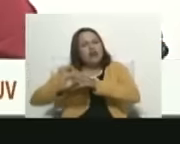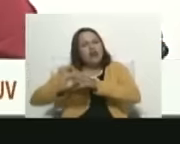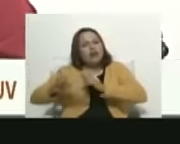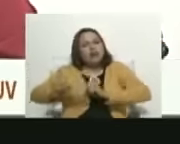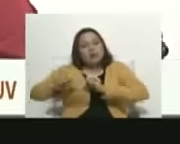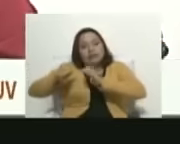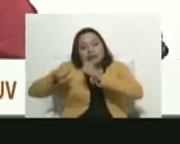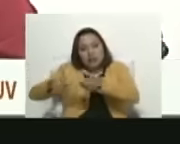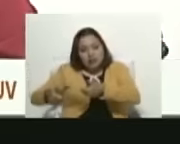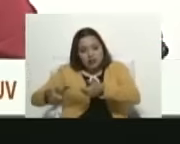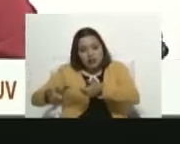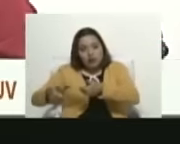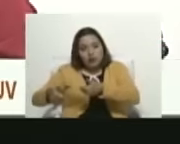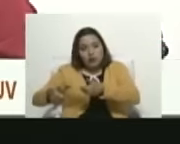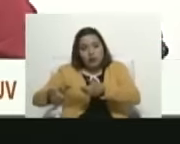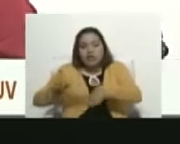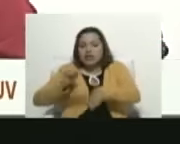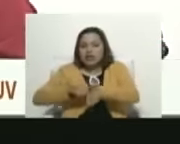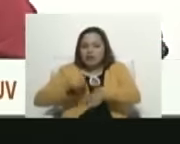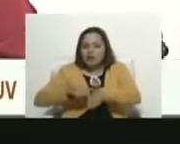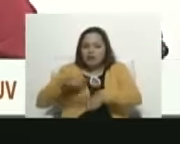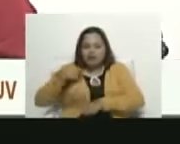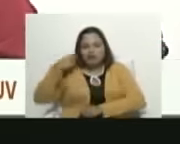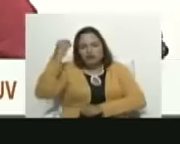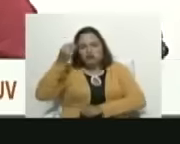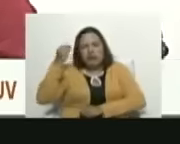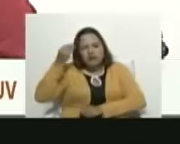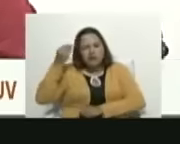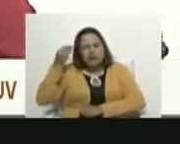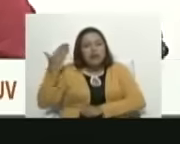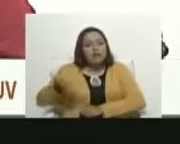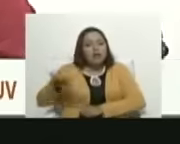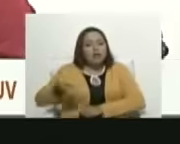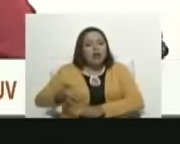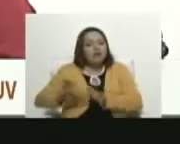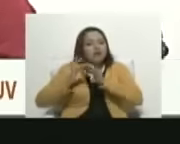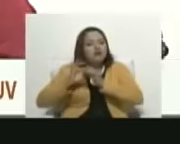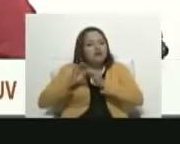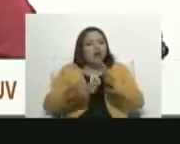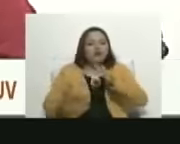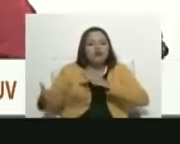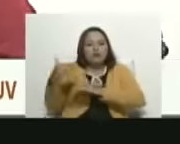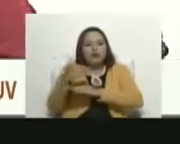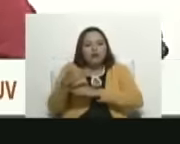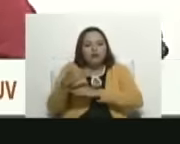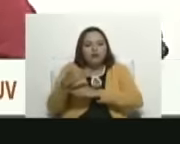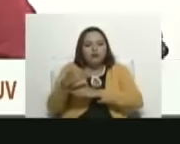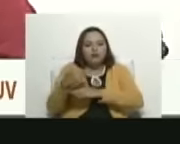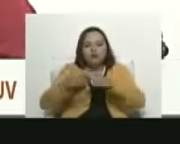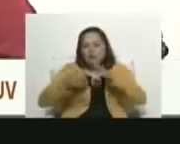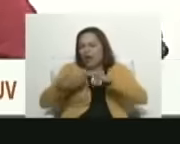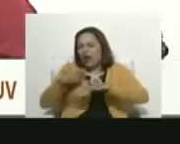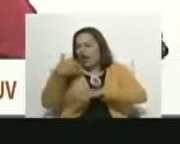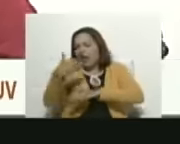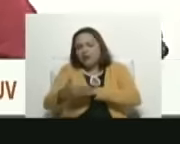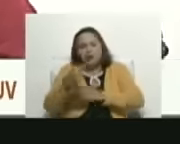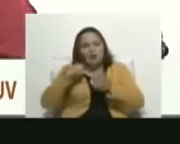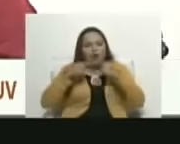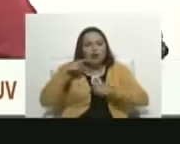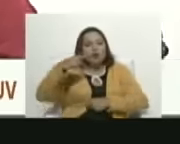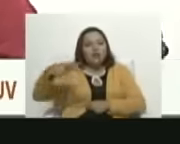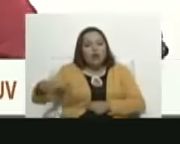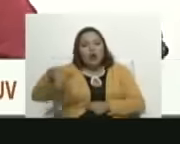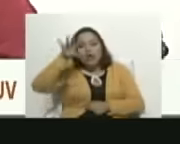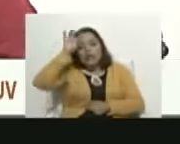comenzando una fase que yo creo que va a ser de unidad superior, más allá del color político, a